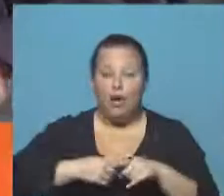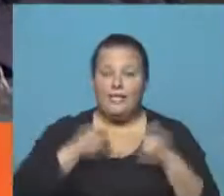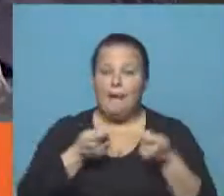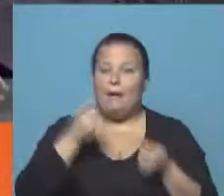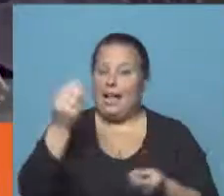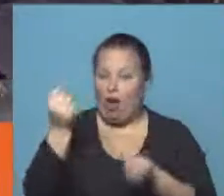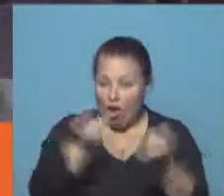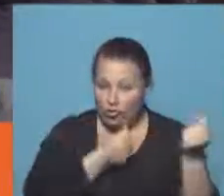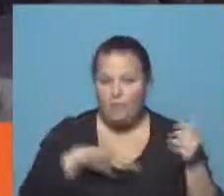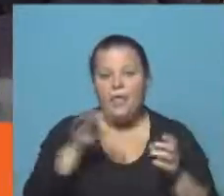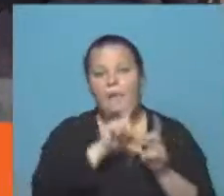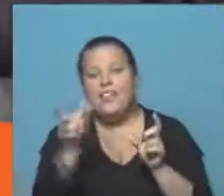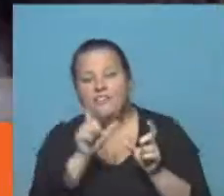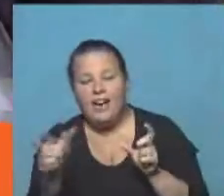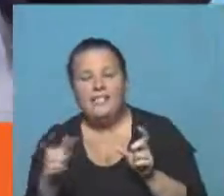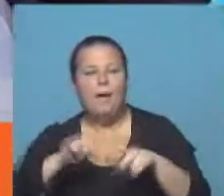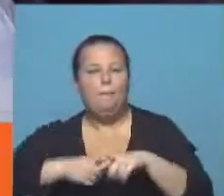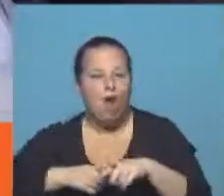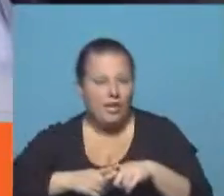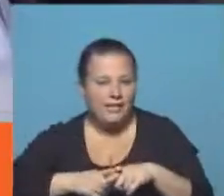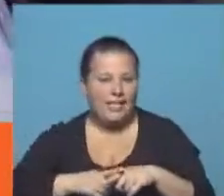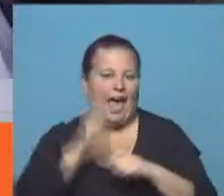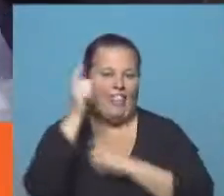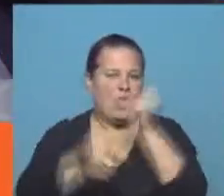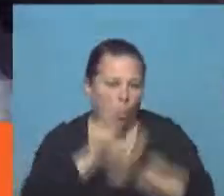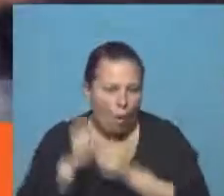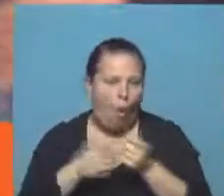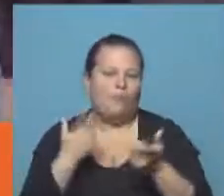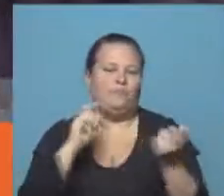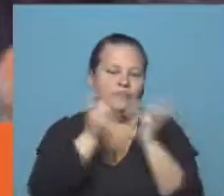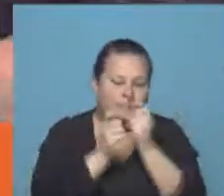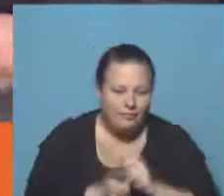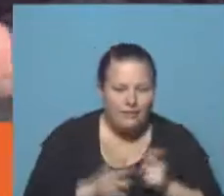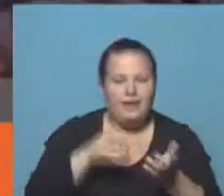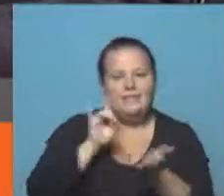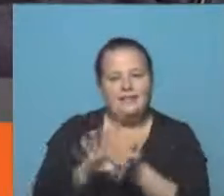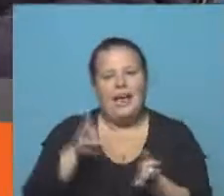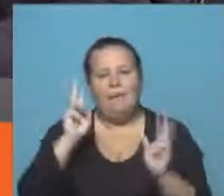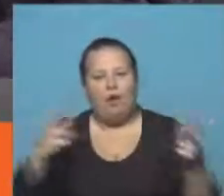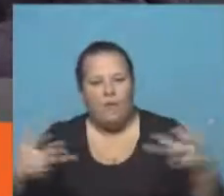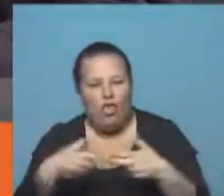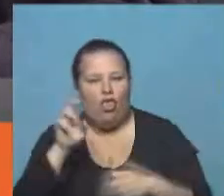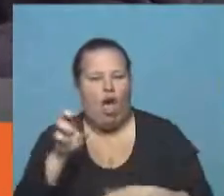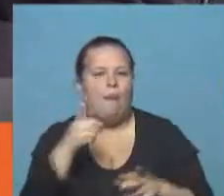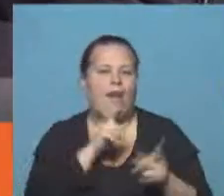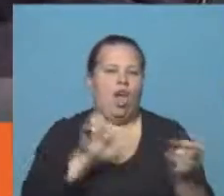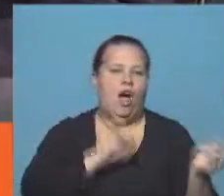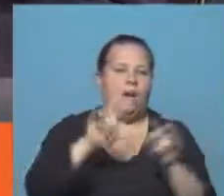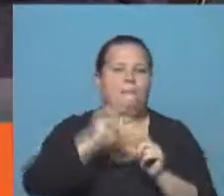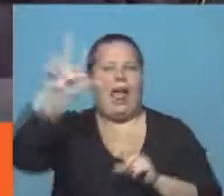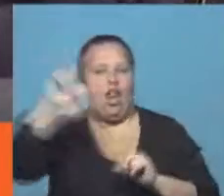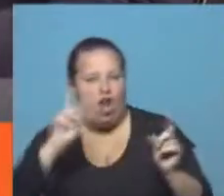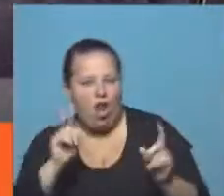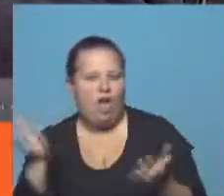del consumo había que complementarla con política industrial, había que modificar lo que no cosas, había. eliminar las restricciones cambiarias, pero evitando el traslado a precios,